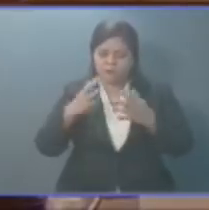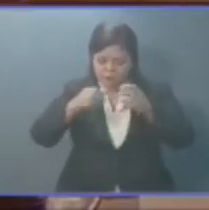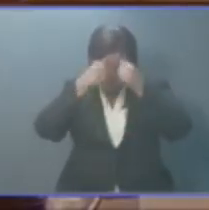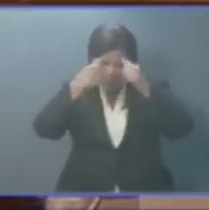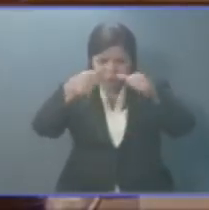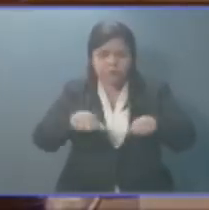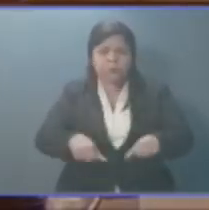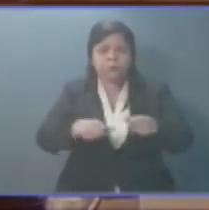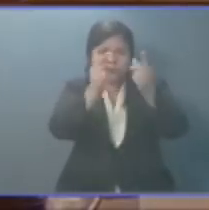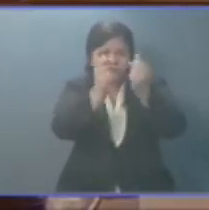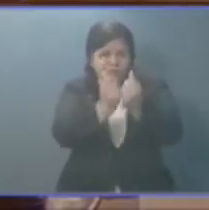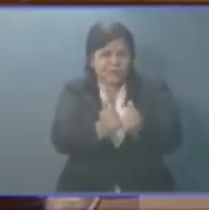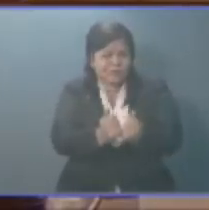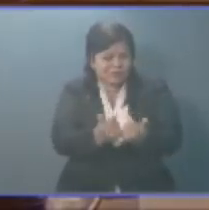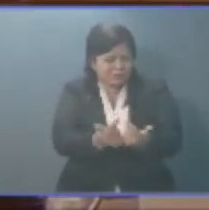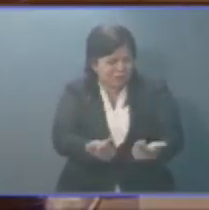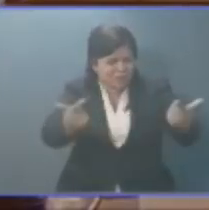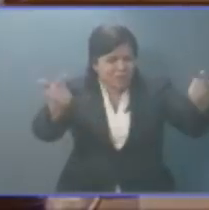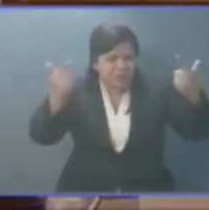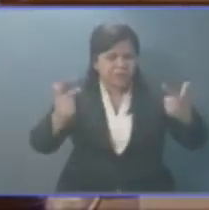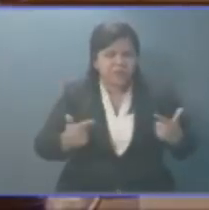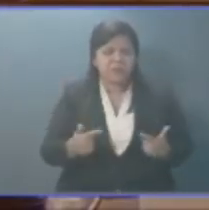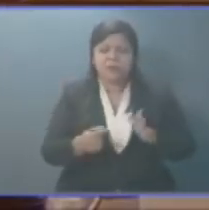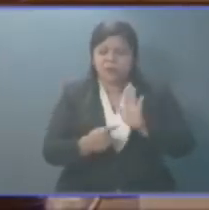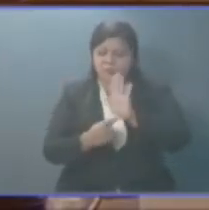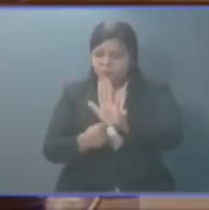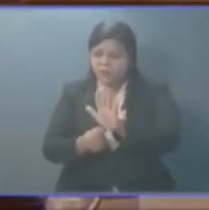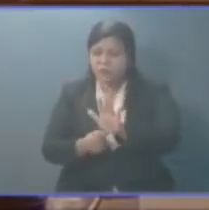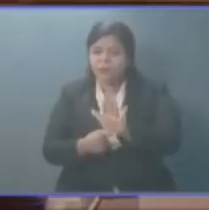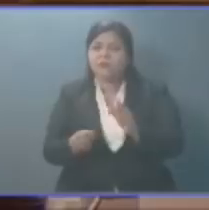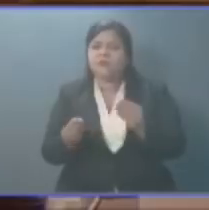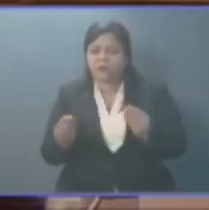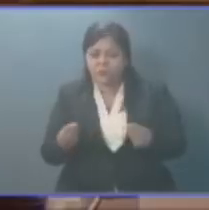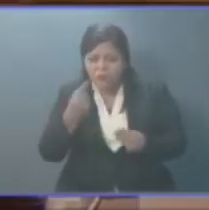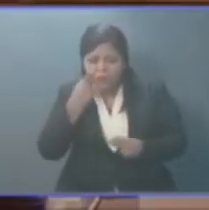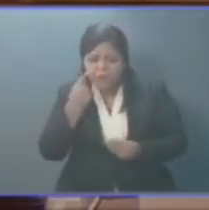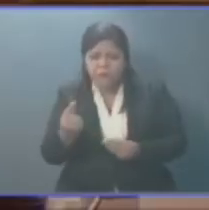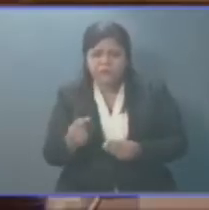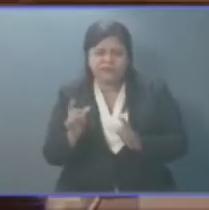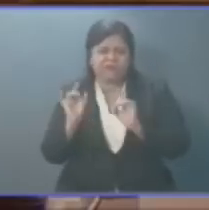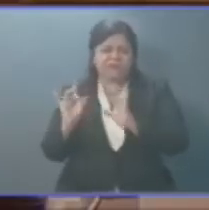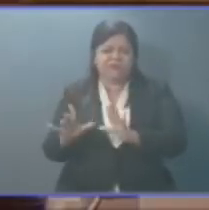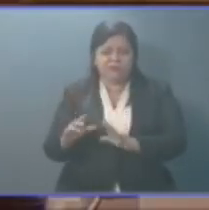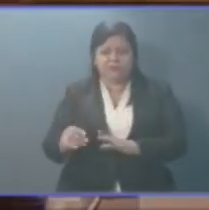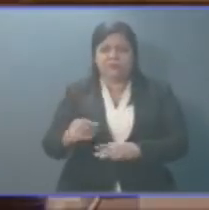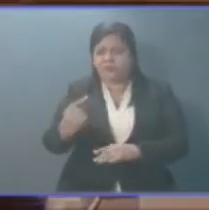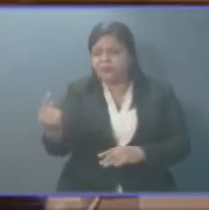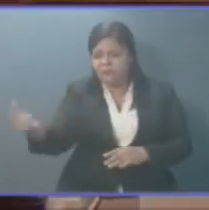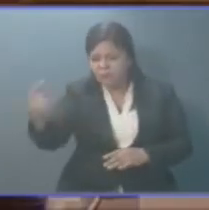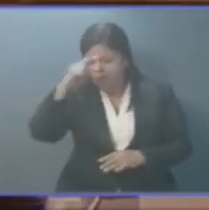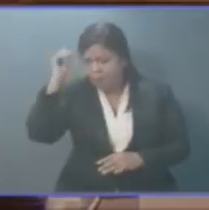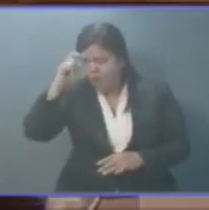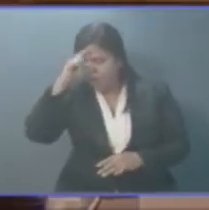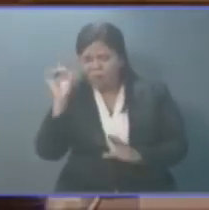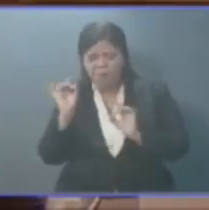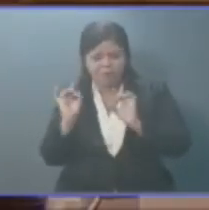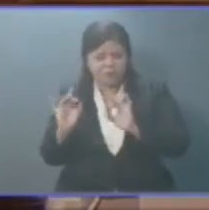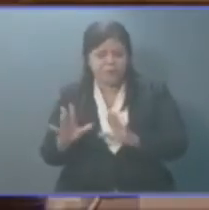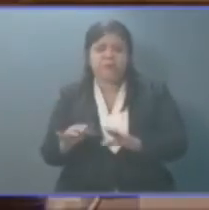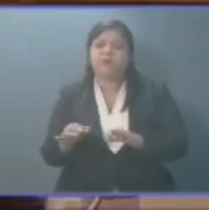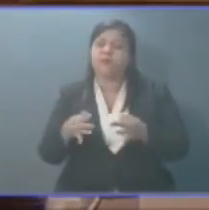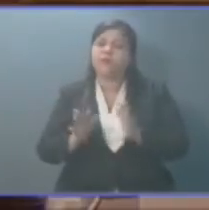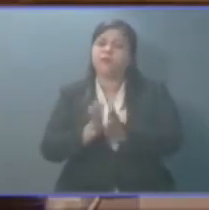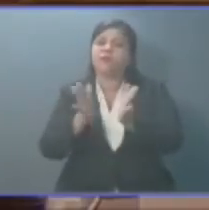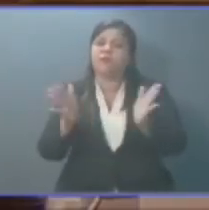aprobado el presupuesto más paupérrimo de la historia, demostrando cómo ven con desagrado la lucha de los trabajadores y la clase trabajadora en términos